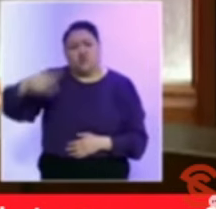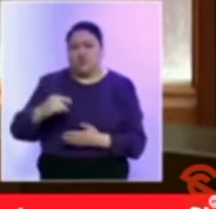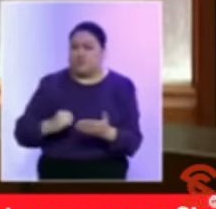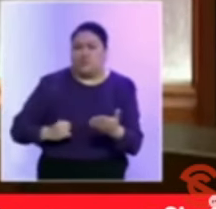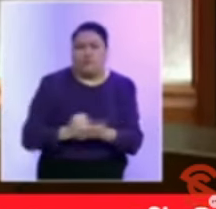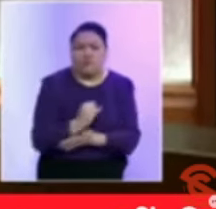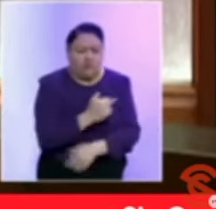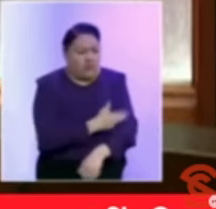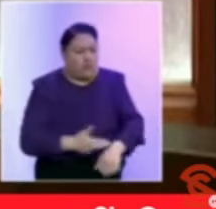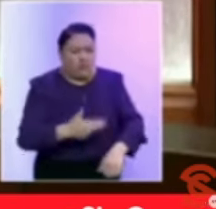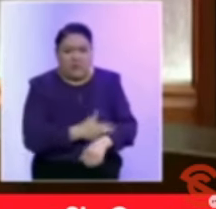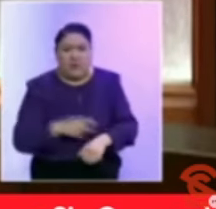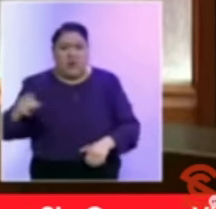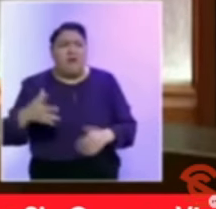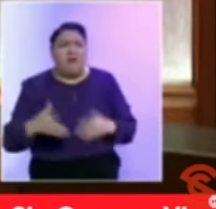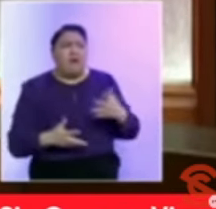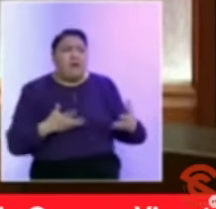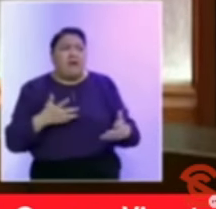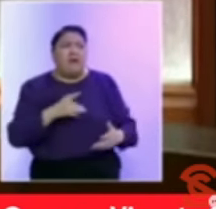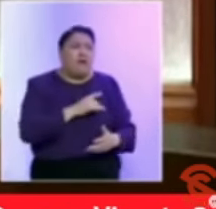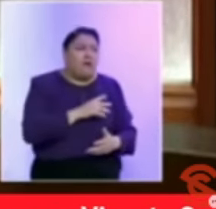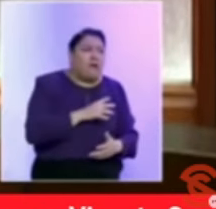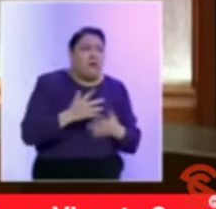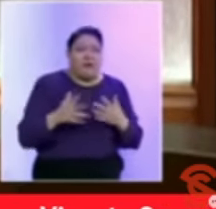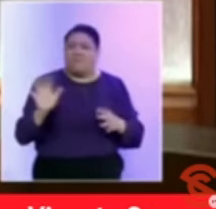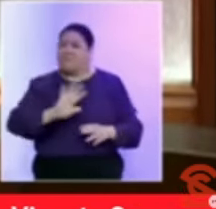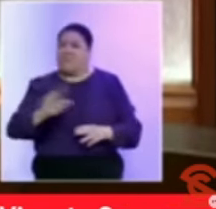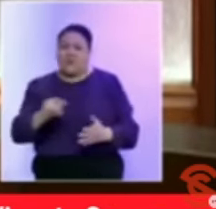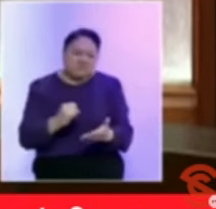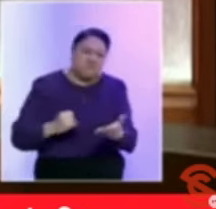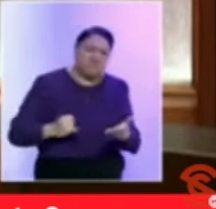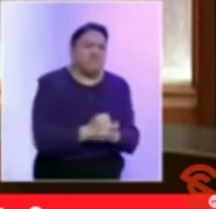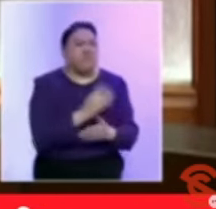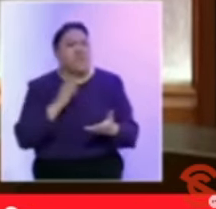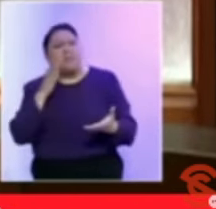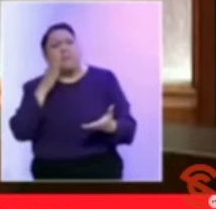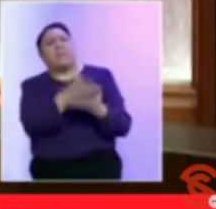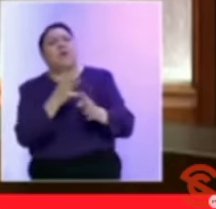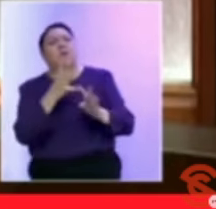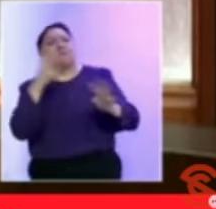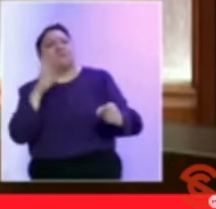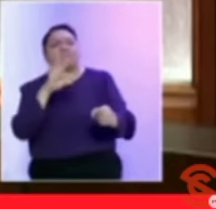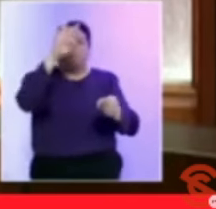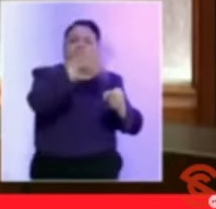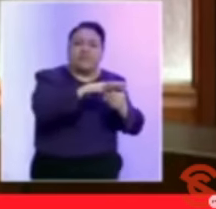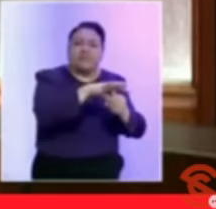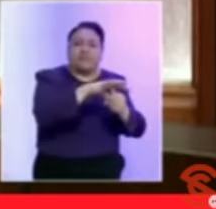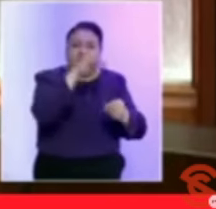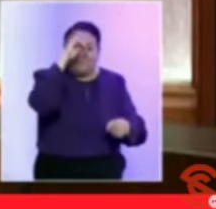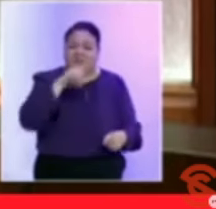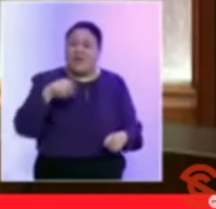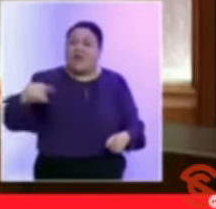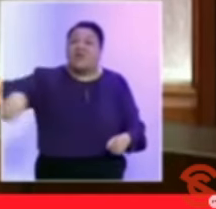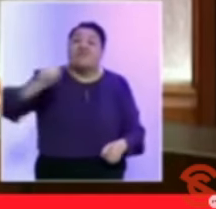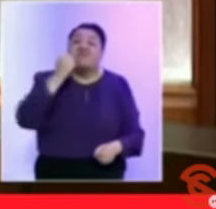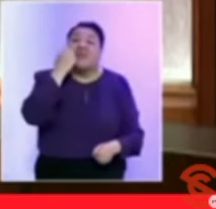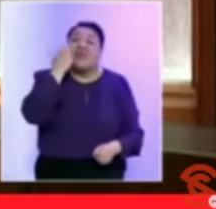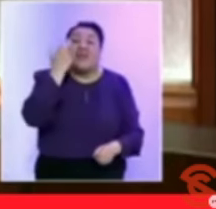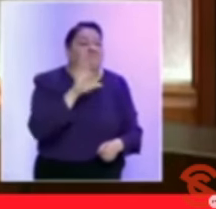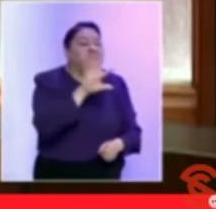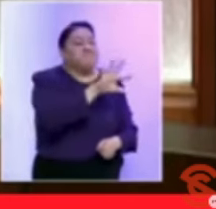sin titubeos volcándose en las urnas para expresar su voluntad de manera